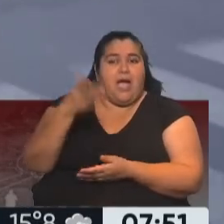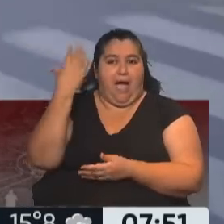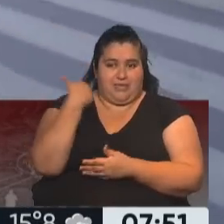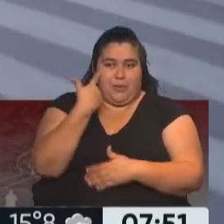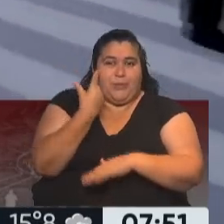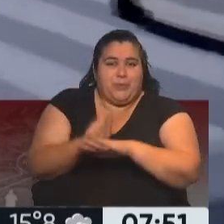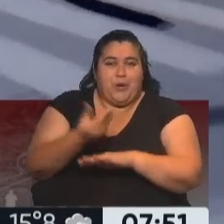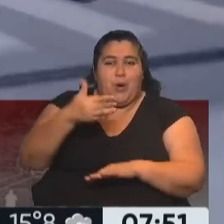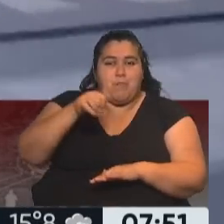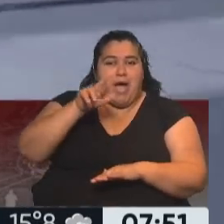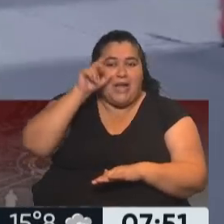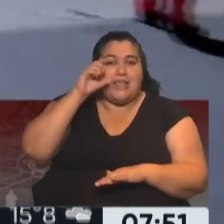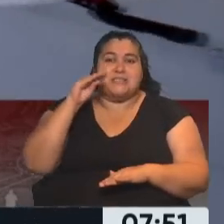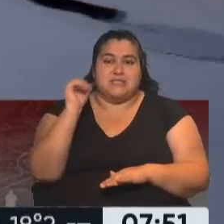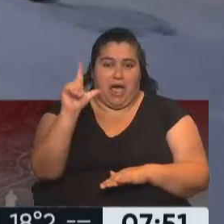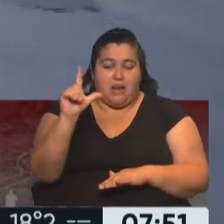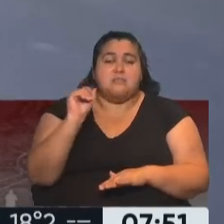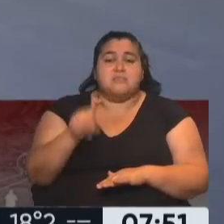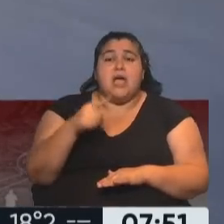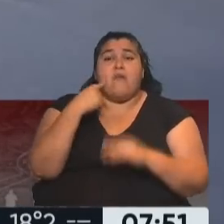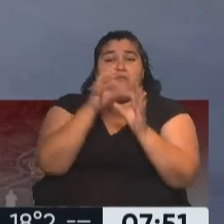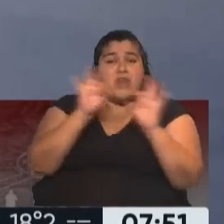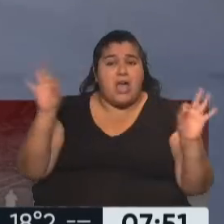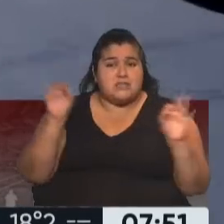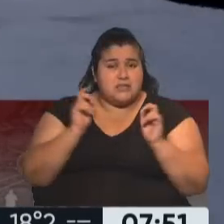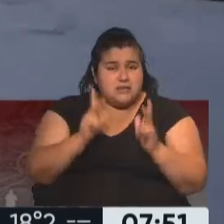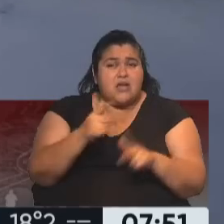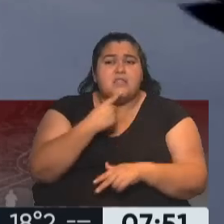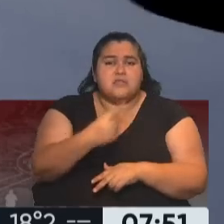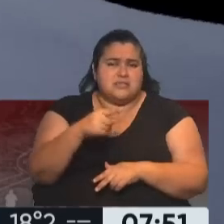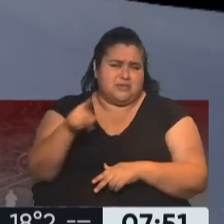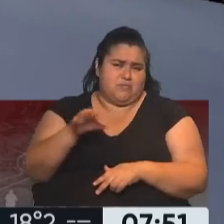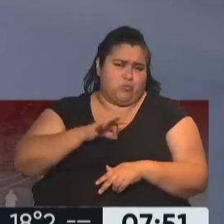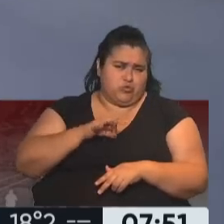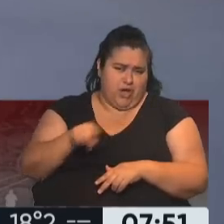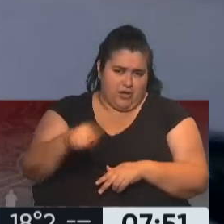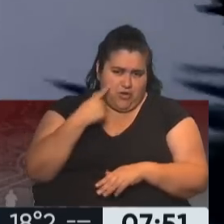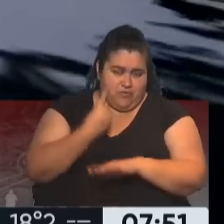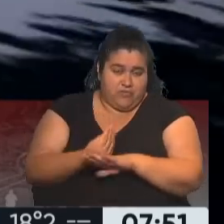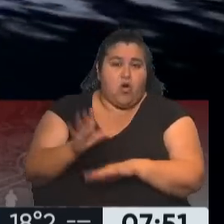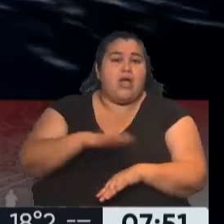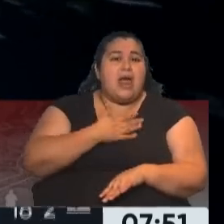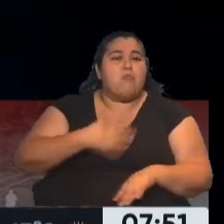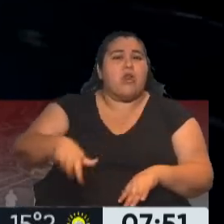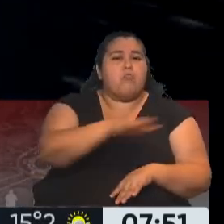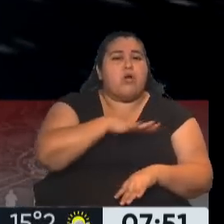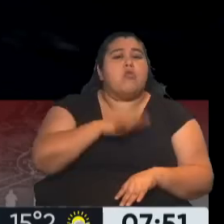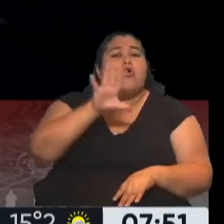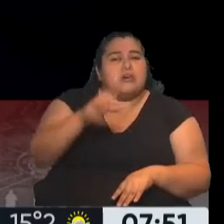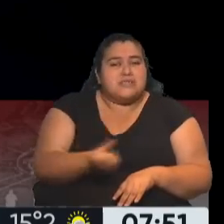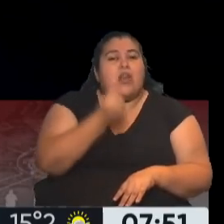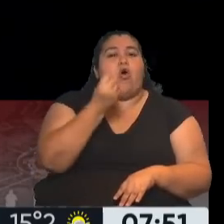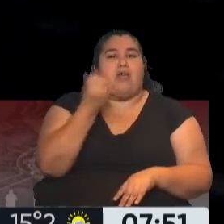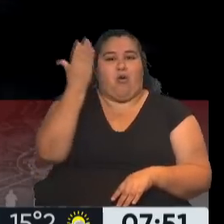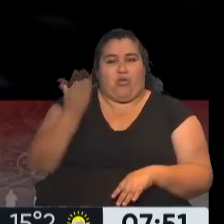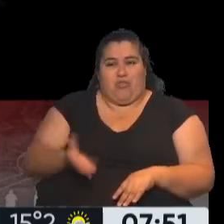Me quedé con Marechal. Y la frase que destaca de Marechal, ese lugar donde vivió Marechal en Buenos Aires, es: el amor al pueblo se logra cuando se lo